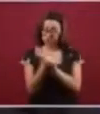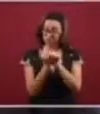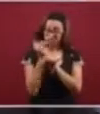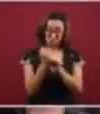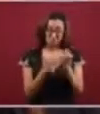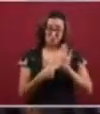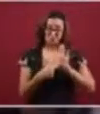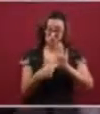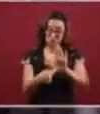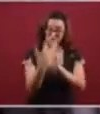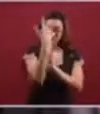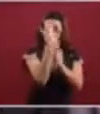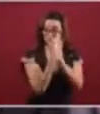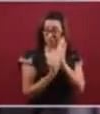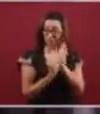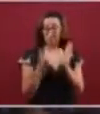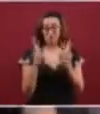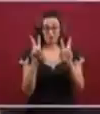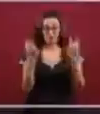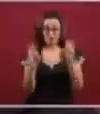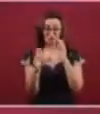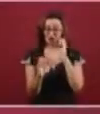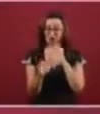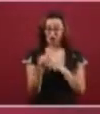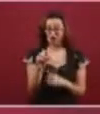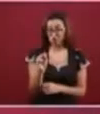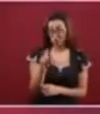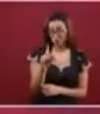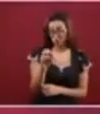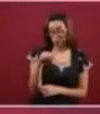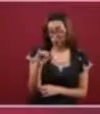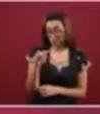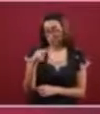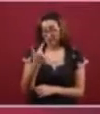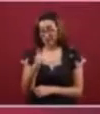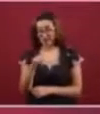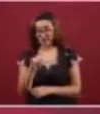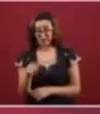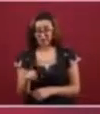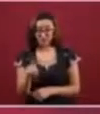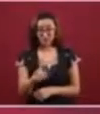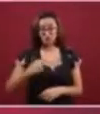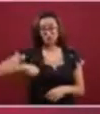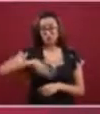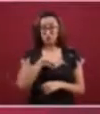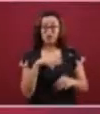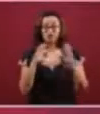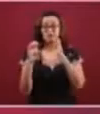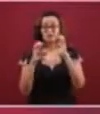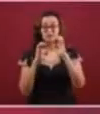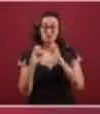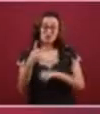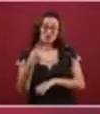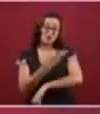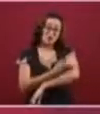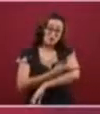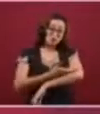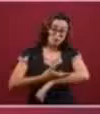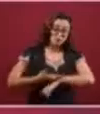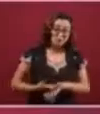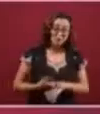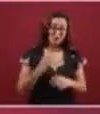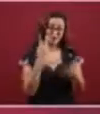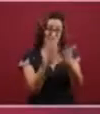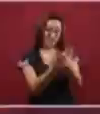gusto. El tema de Carlos Domínguez, nosotros entrevistamos a los familiares de